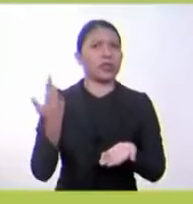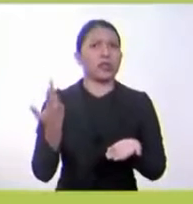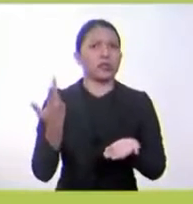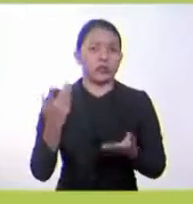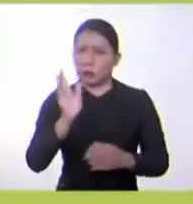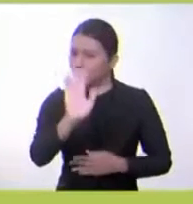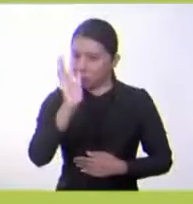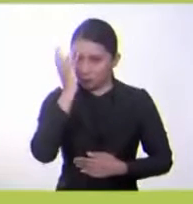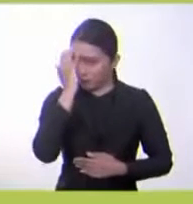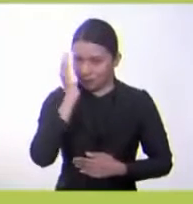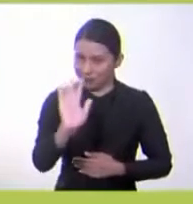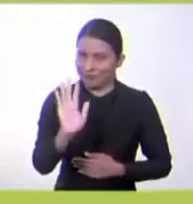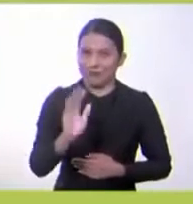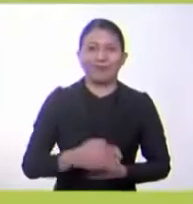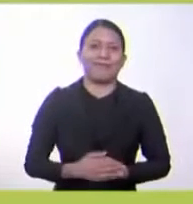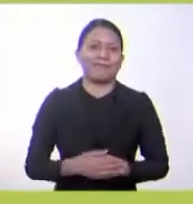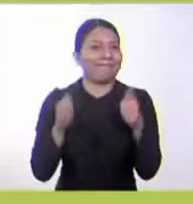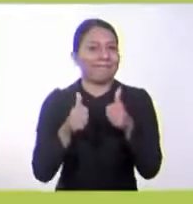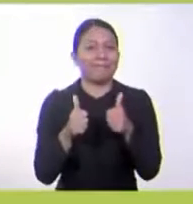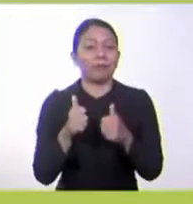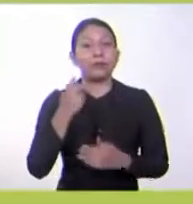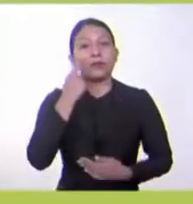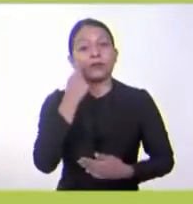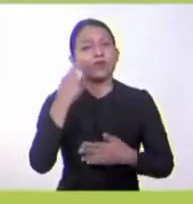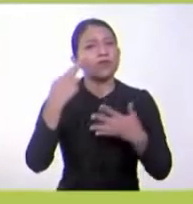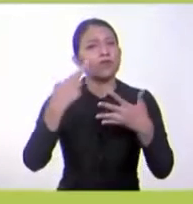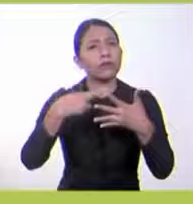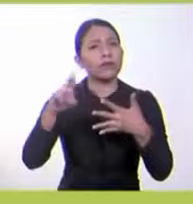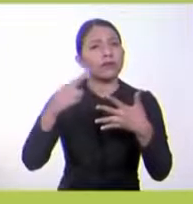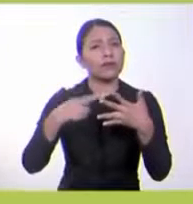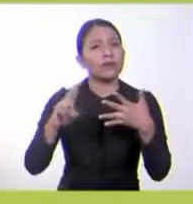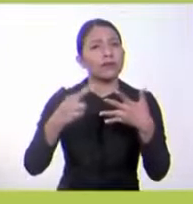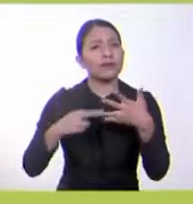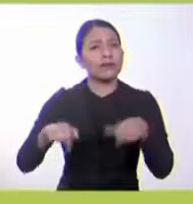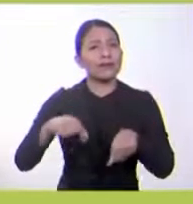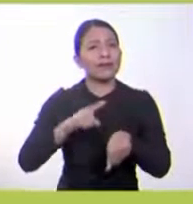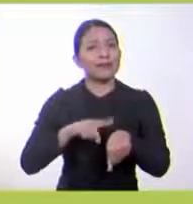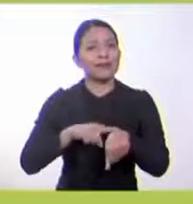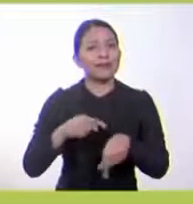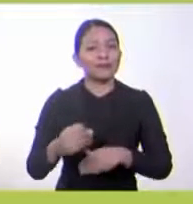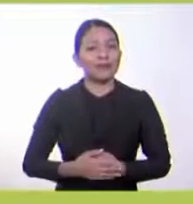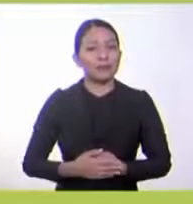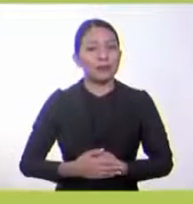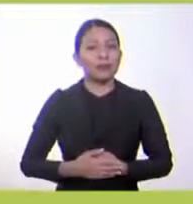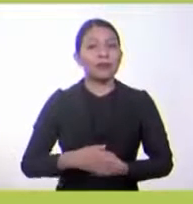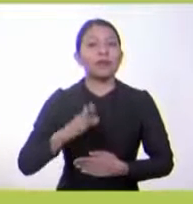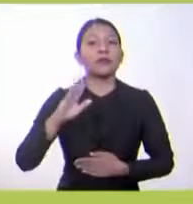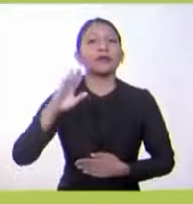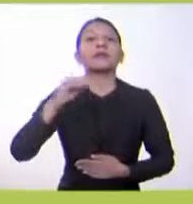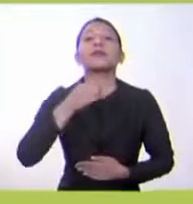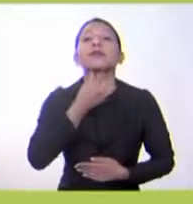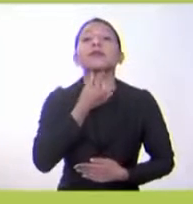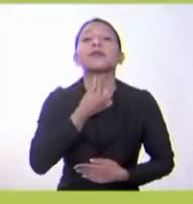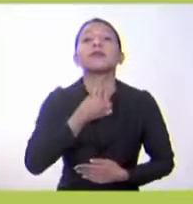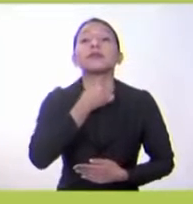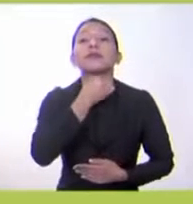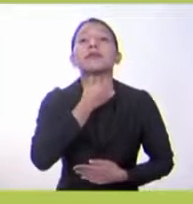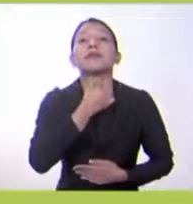hay problema. Todo está bien, vamos a revisarlos en este momento. Faringe,